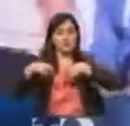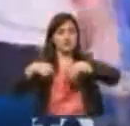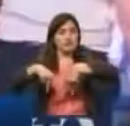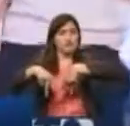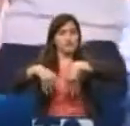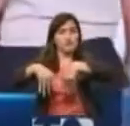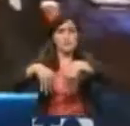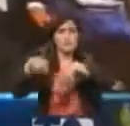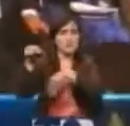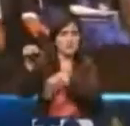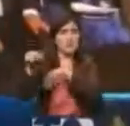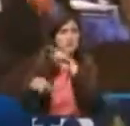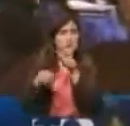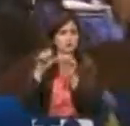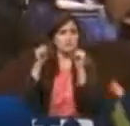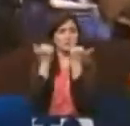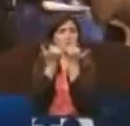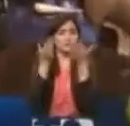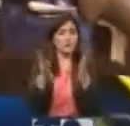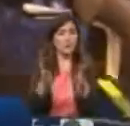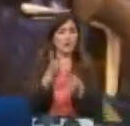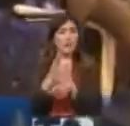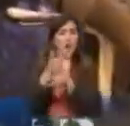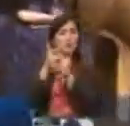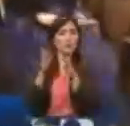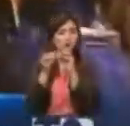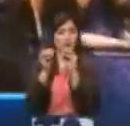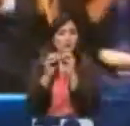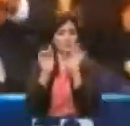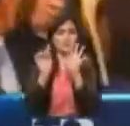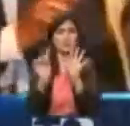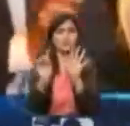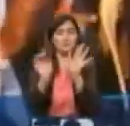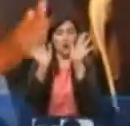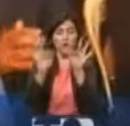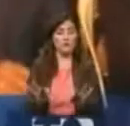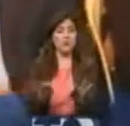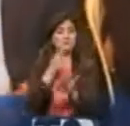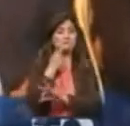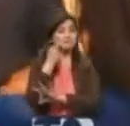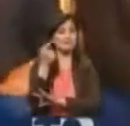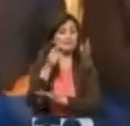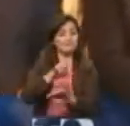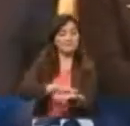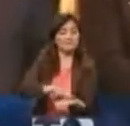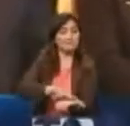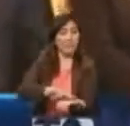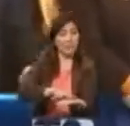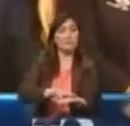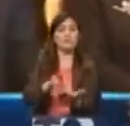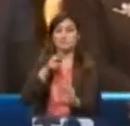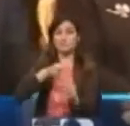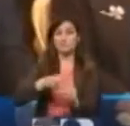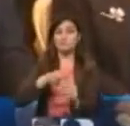vicealcaldesa de la ciudad, con algunos asambleístas y concejales socialcristianos. Se confirmaba así el rumor de que en esta sesión popular iban a